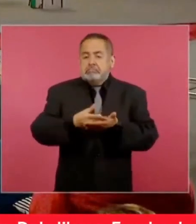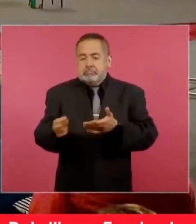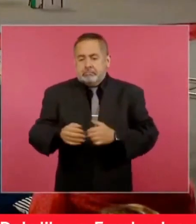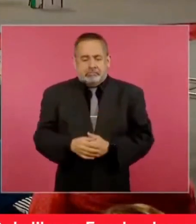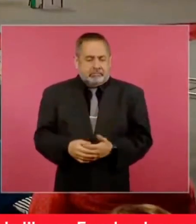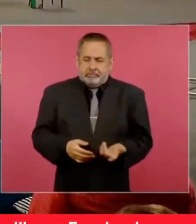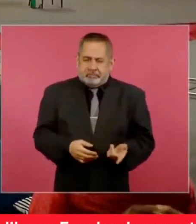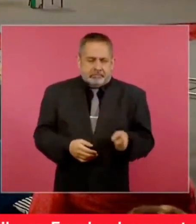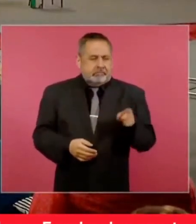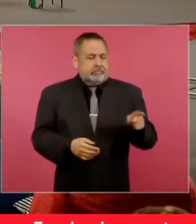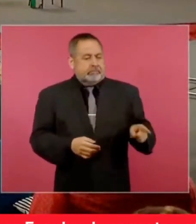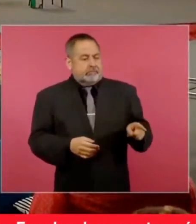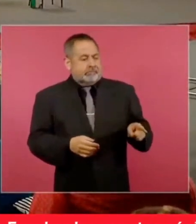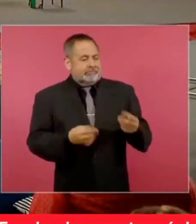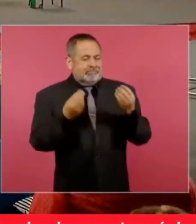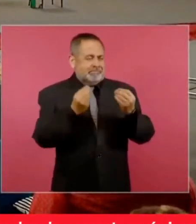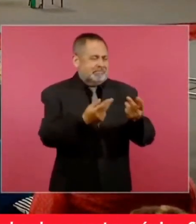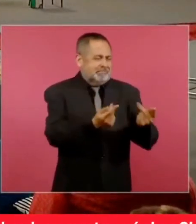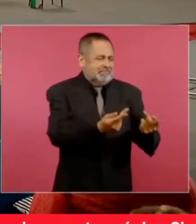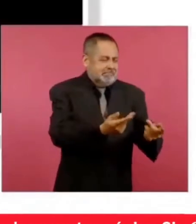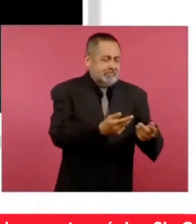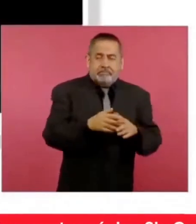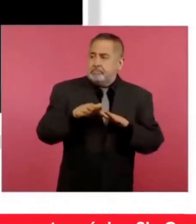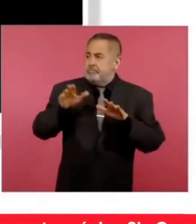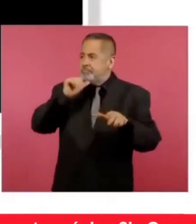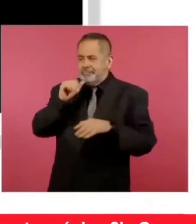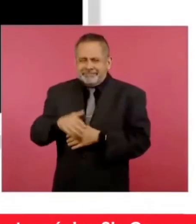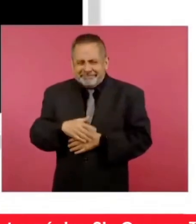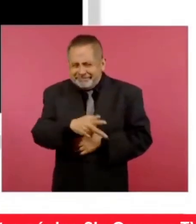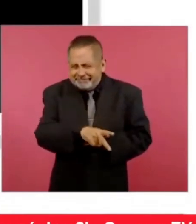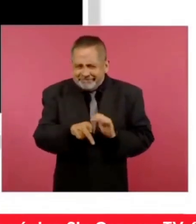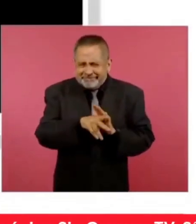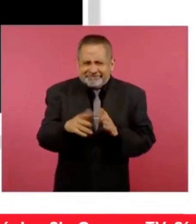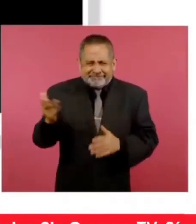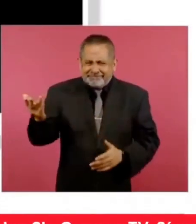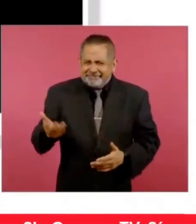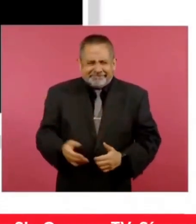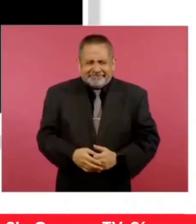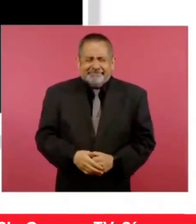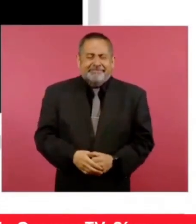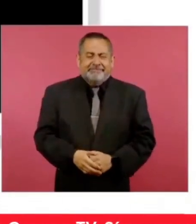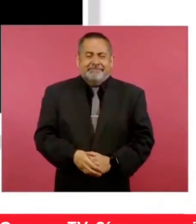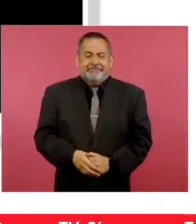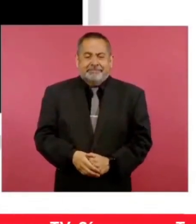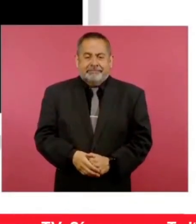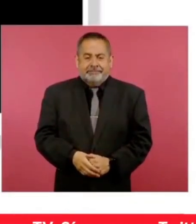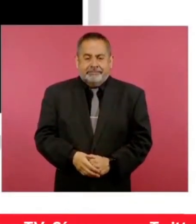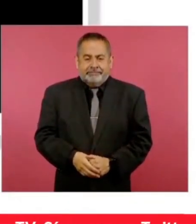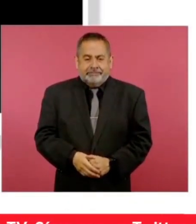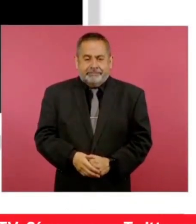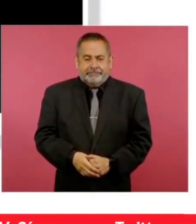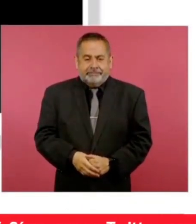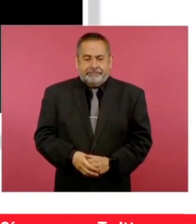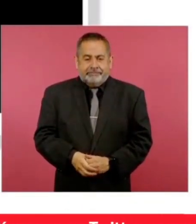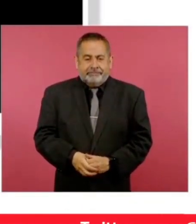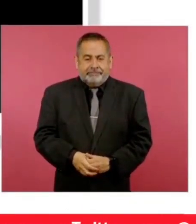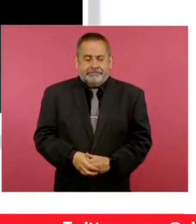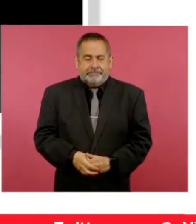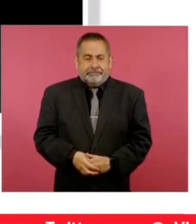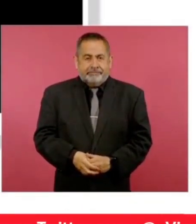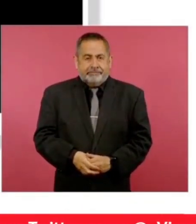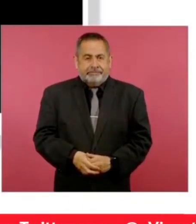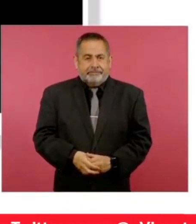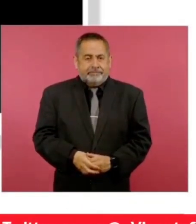perros en el AIFA que vuelos". Siendo periodista, sus mensajes se convierten en noticia.